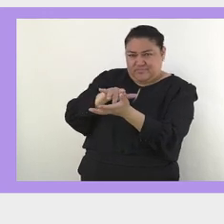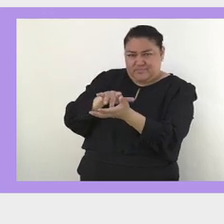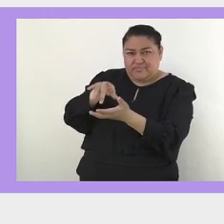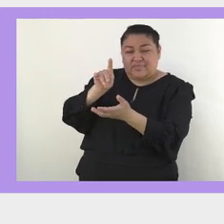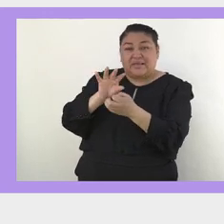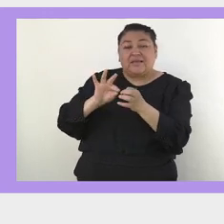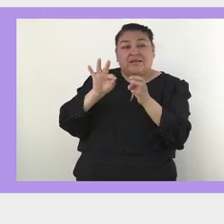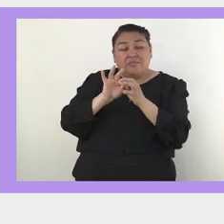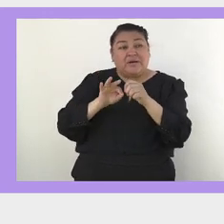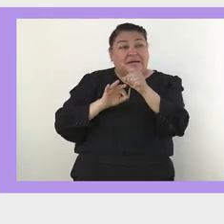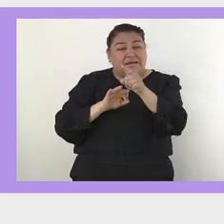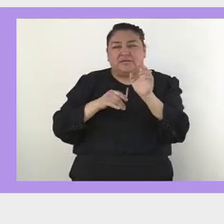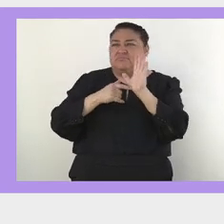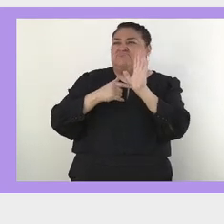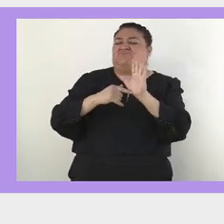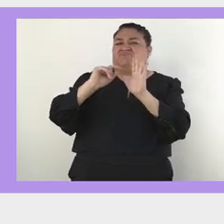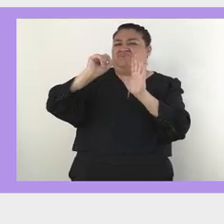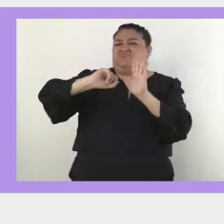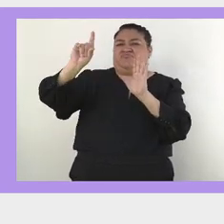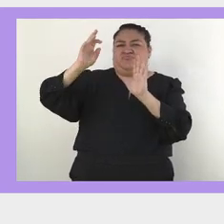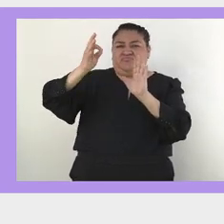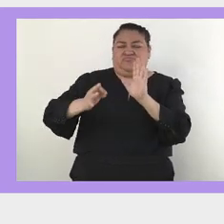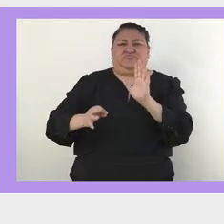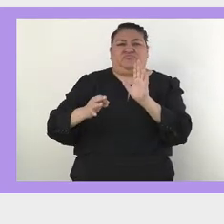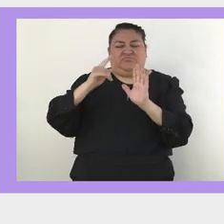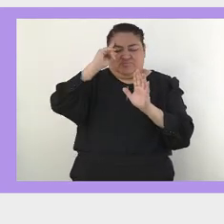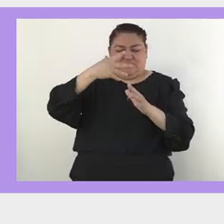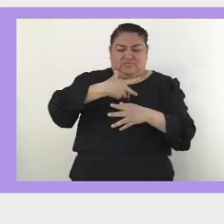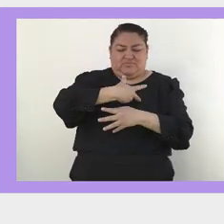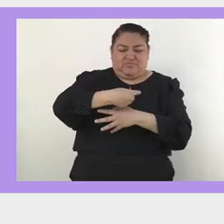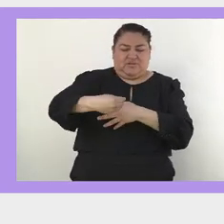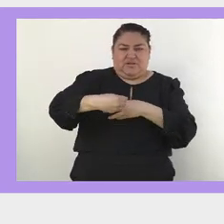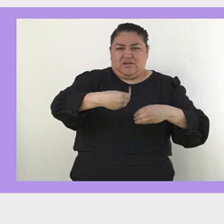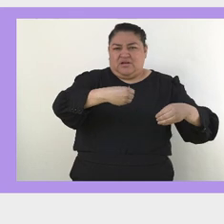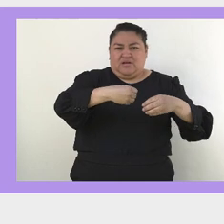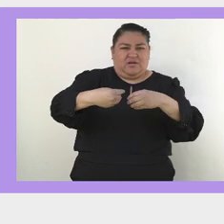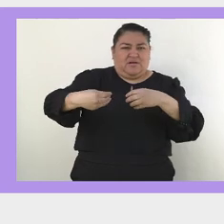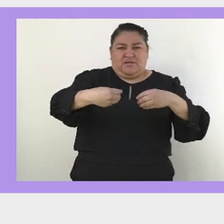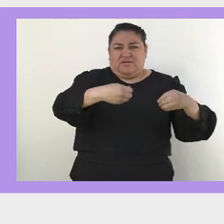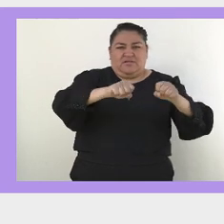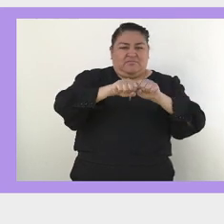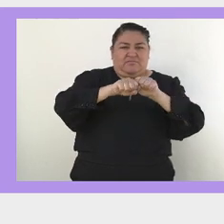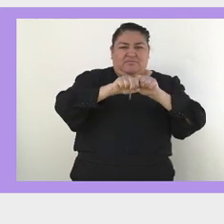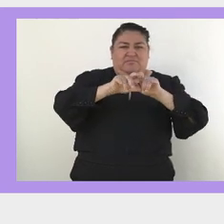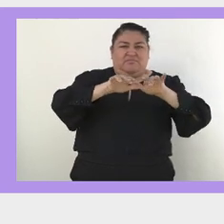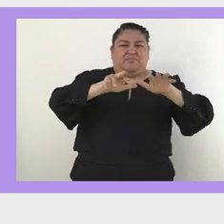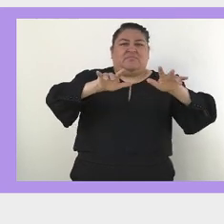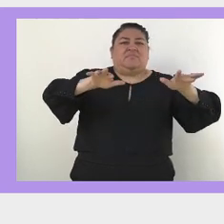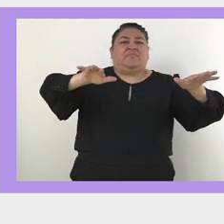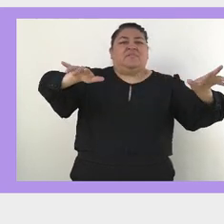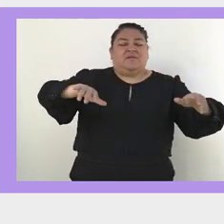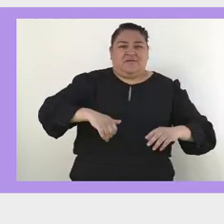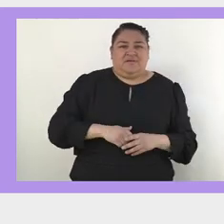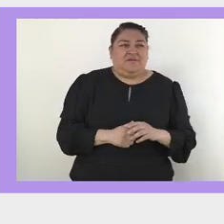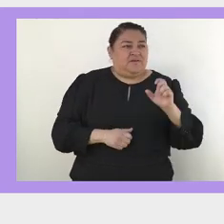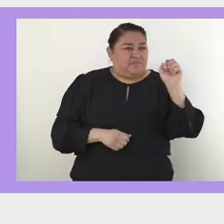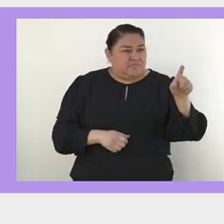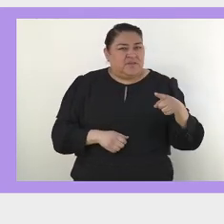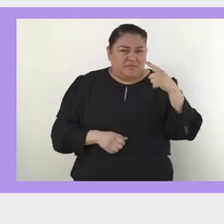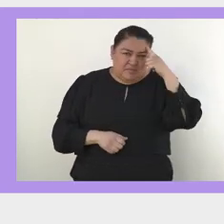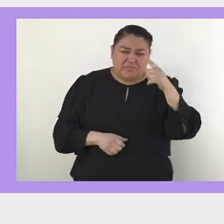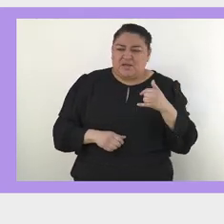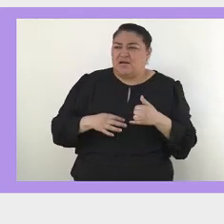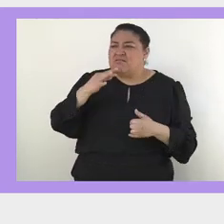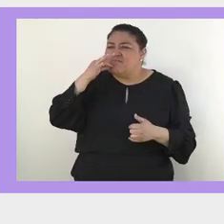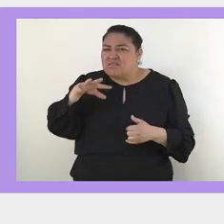profesionalizarlo y seguir esta cadena como de seguir inspirándonos tanto a nosotros como a las jugadoras como las